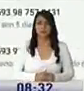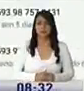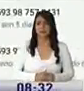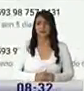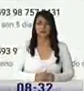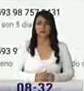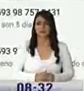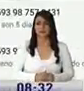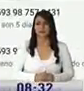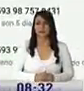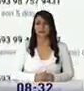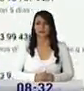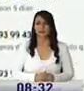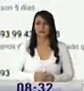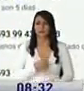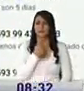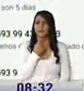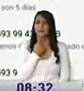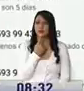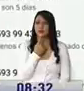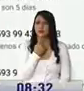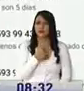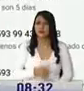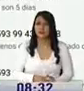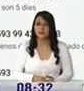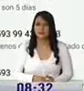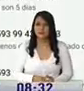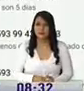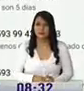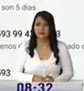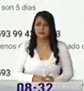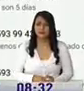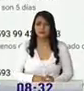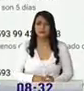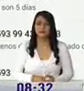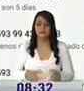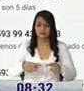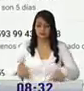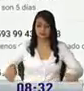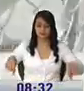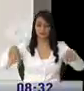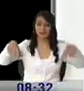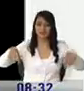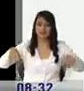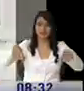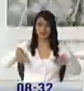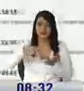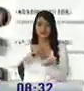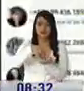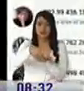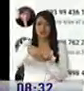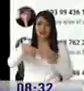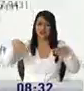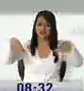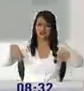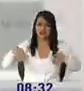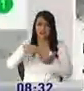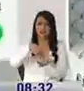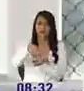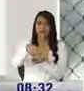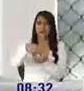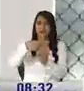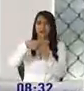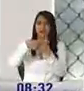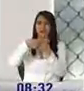realmente bien qué nos dicen por acá no es justo que las canchas del mayorista se alquile las canchas del mayorista